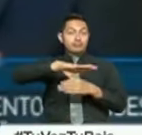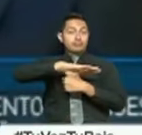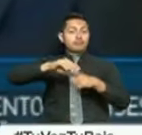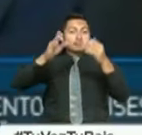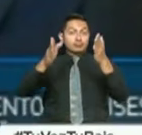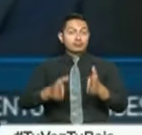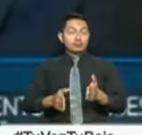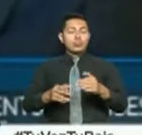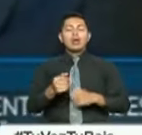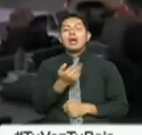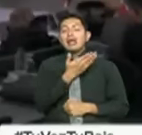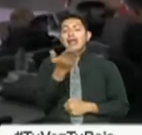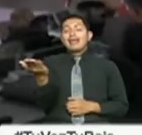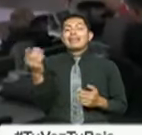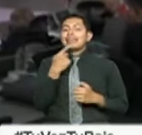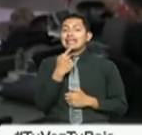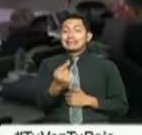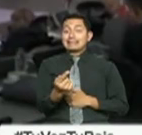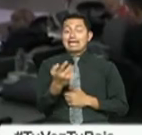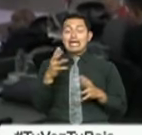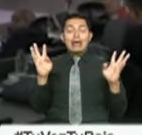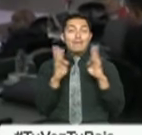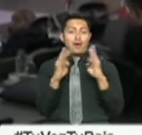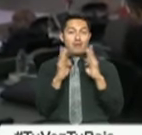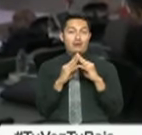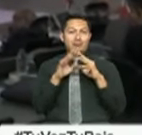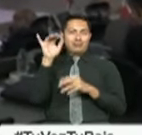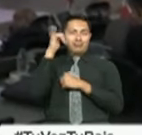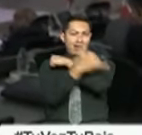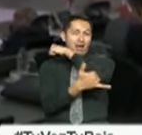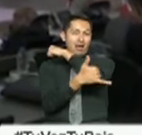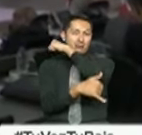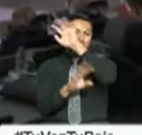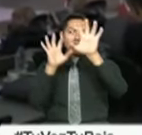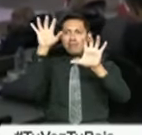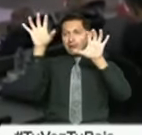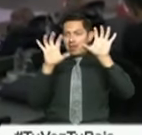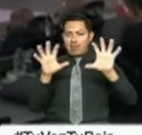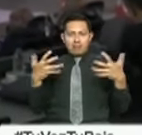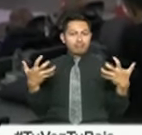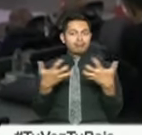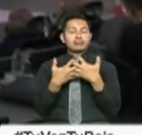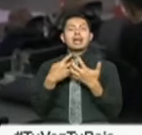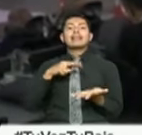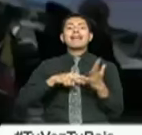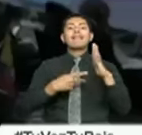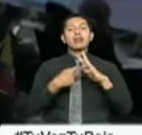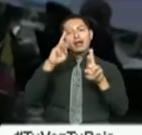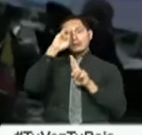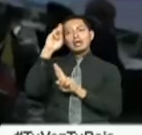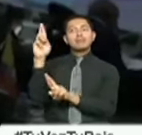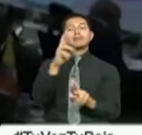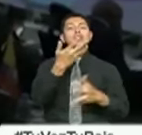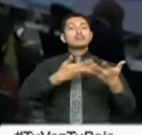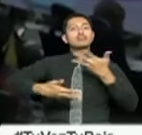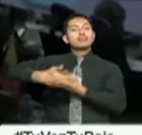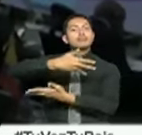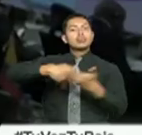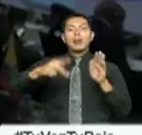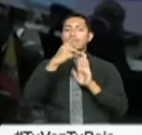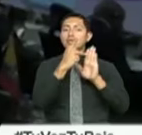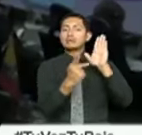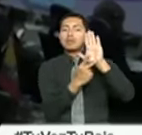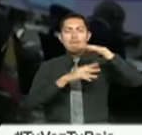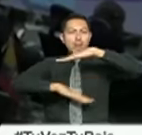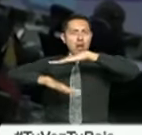del movimiento de los países no alineados es un espacio multilateral para fortalecer el respeto y cumplimiento de los principios básicos de